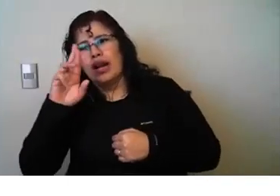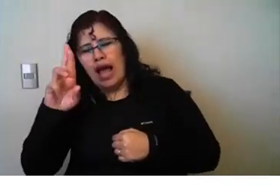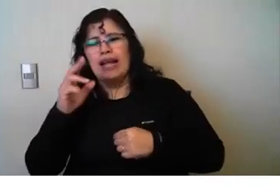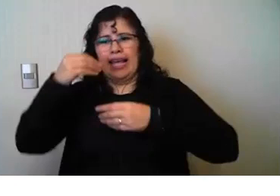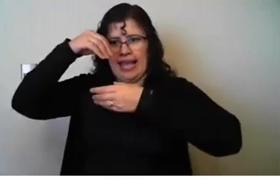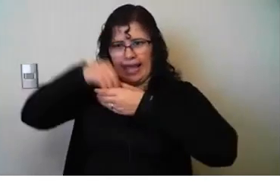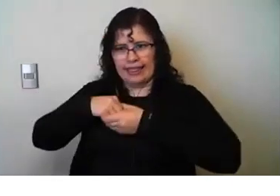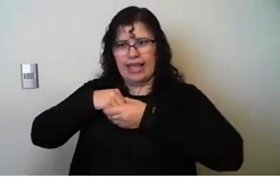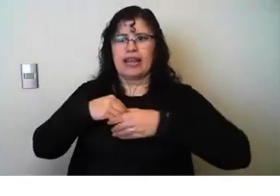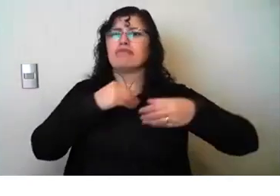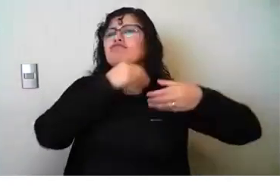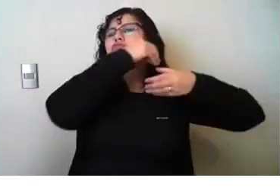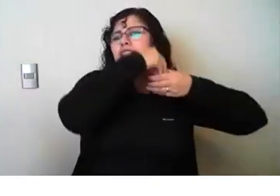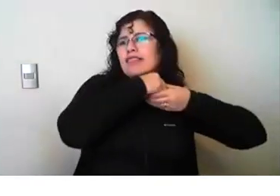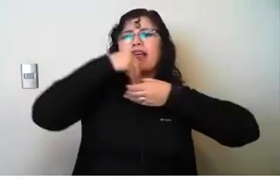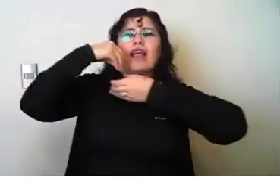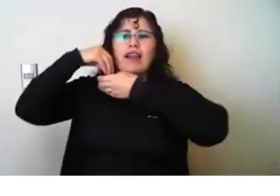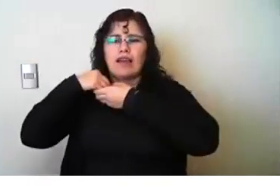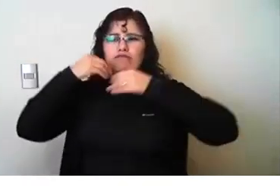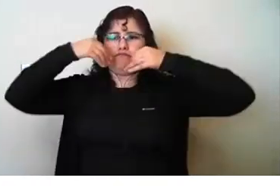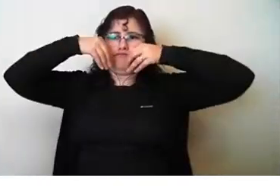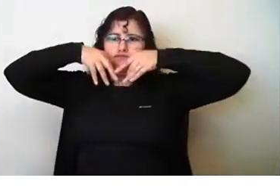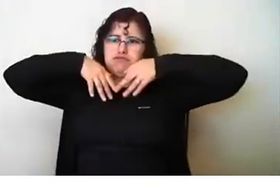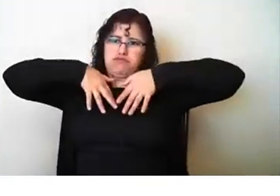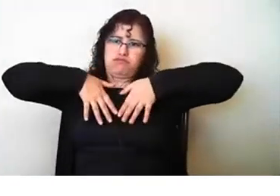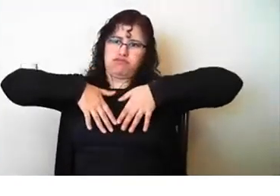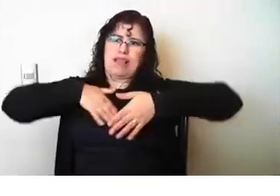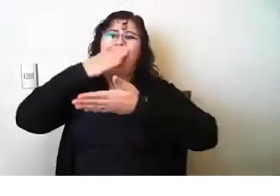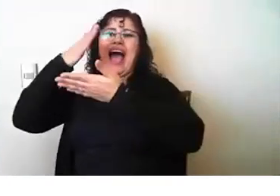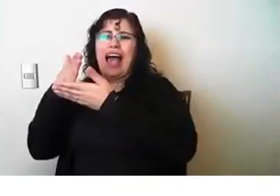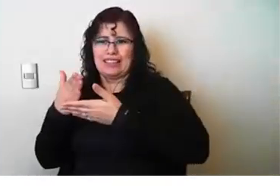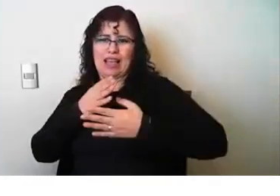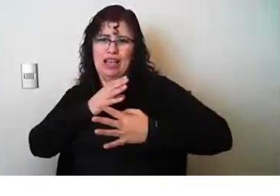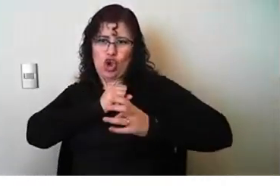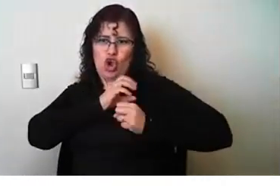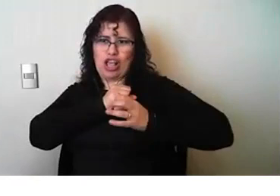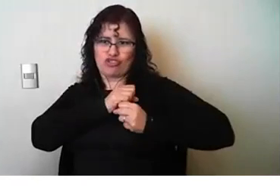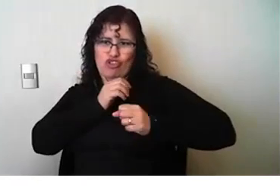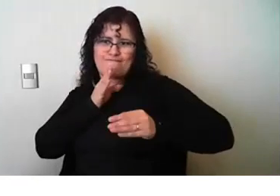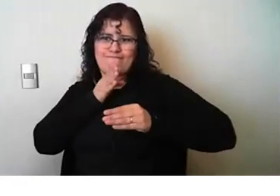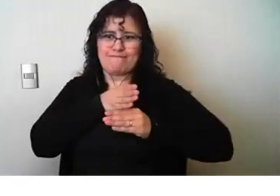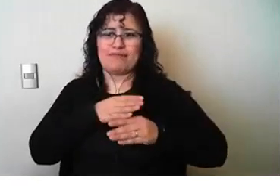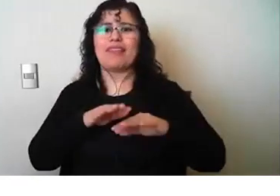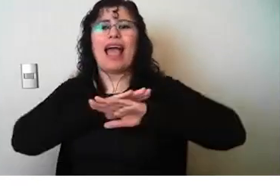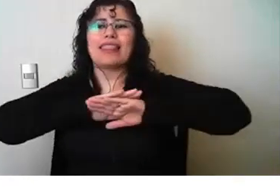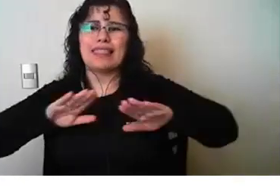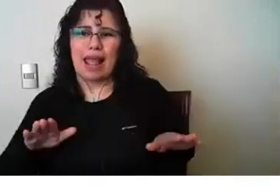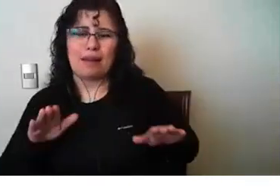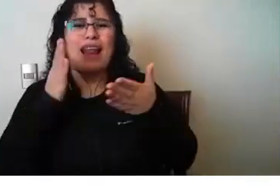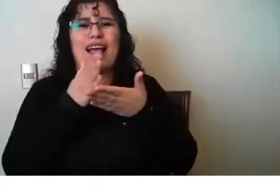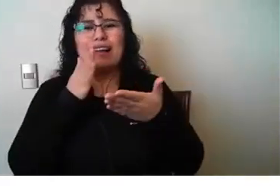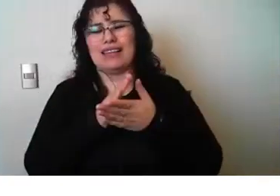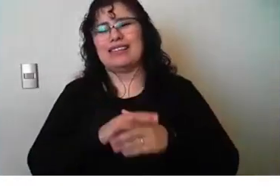que lo dirige, ¿cierto?, hacia niveles inferiores hasta llegar al corazón. con eso daríamos por finalizado,